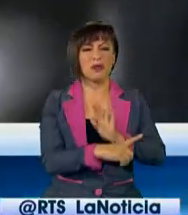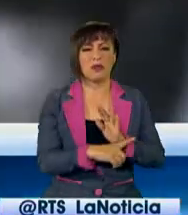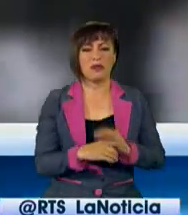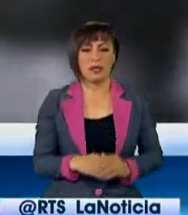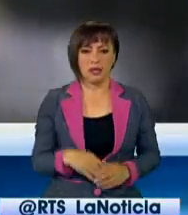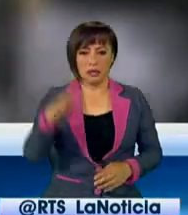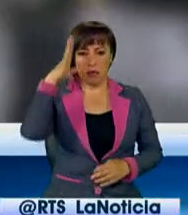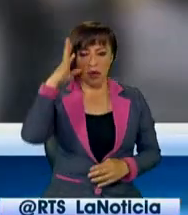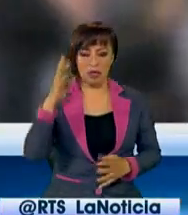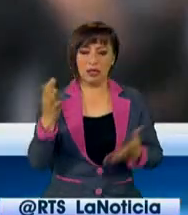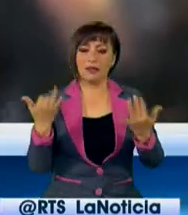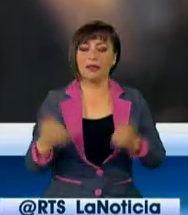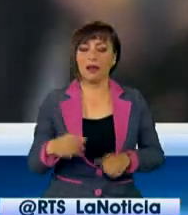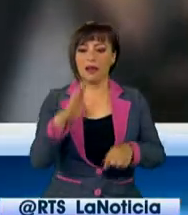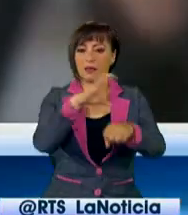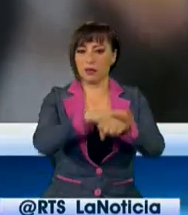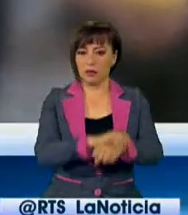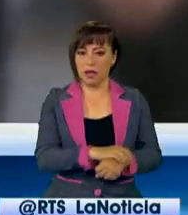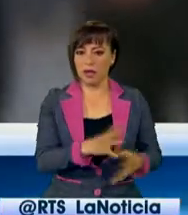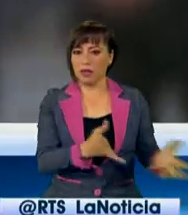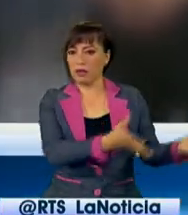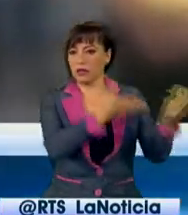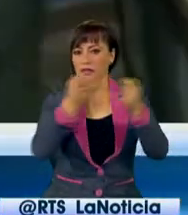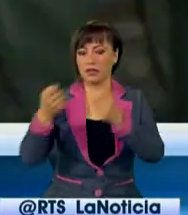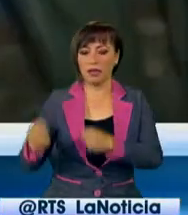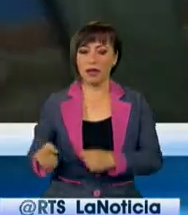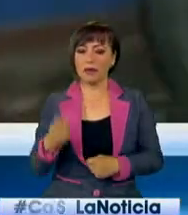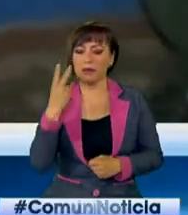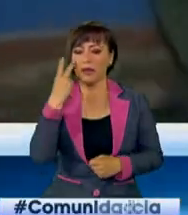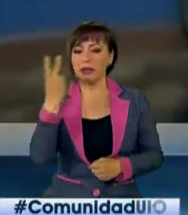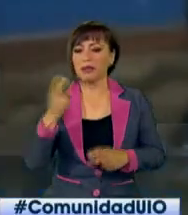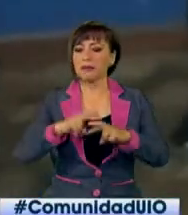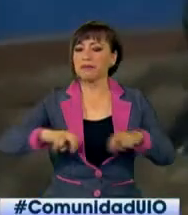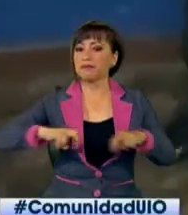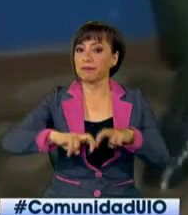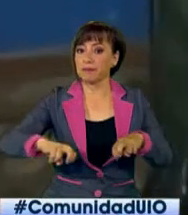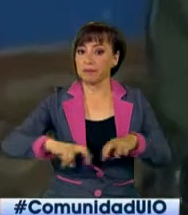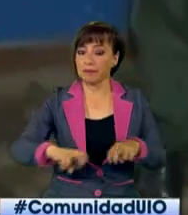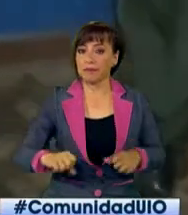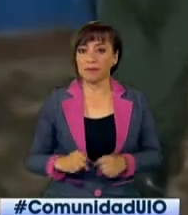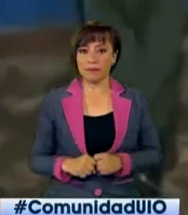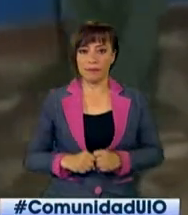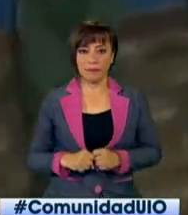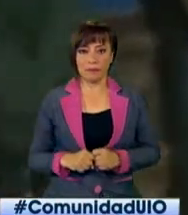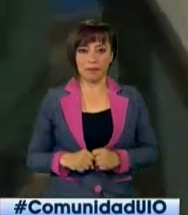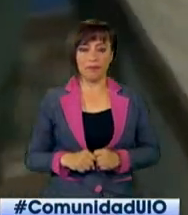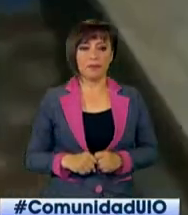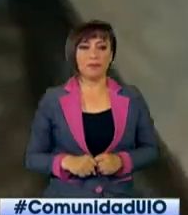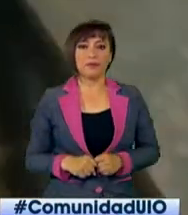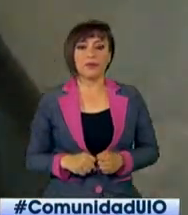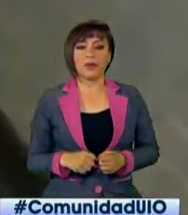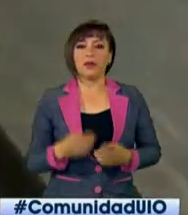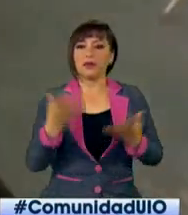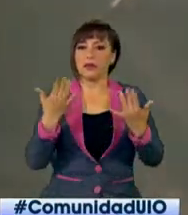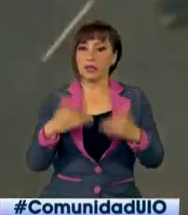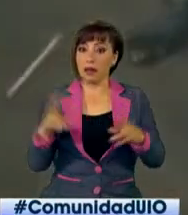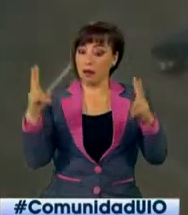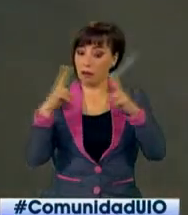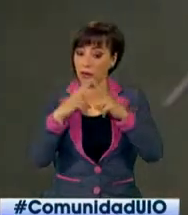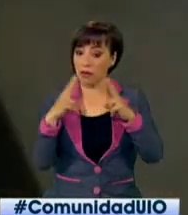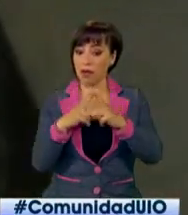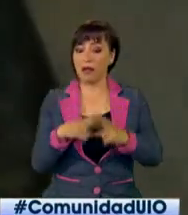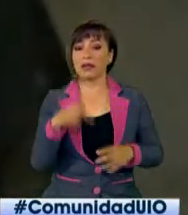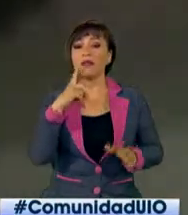activo fueron puestos a órdenes de las autoridades competentes. Hasta la policía judicial, lo conocimos hasta la fiscalía para la